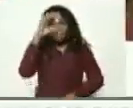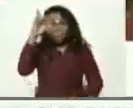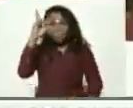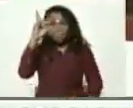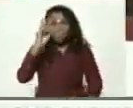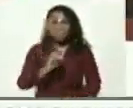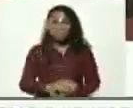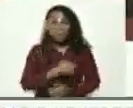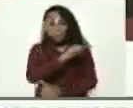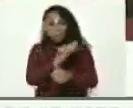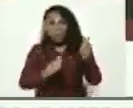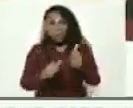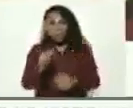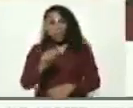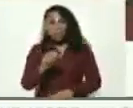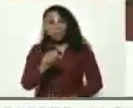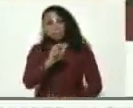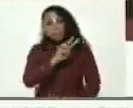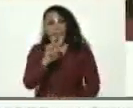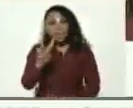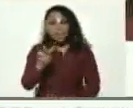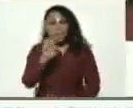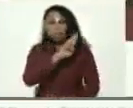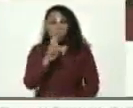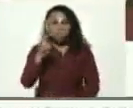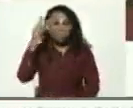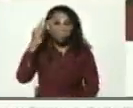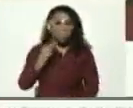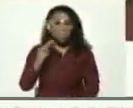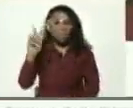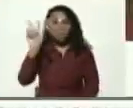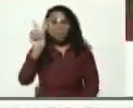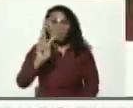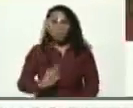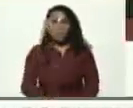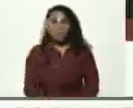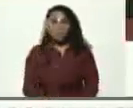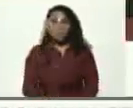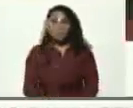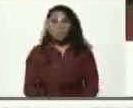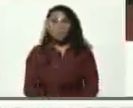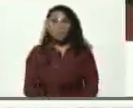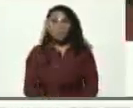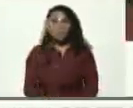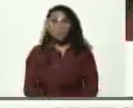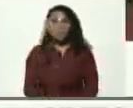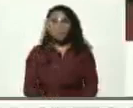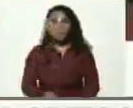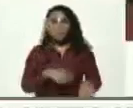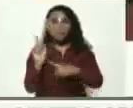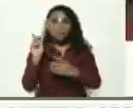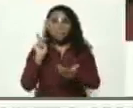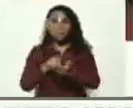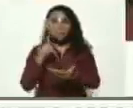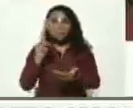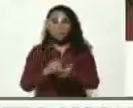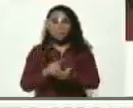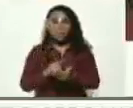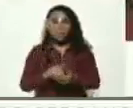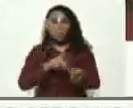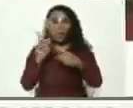vicepresidenta ejecutiva de la República Bolivariana de Venezuela. Durante su intervención,